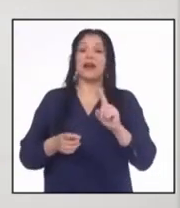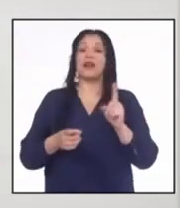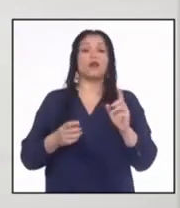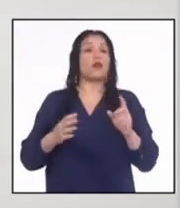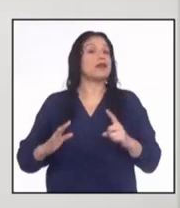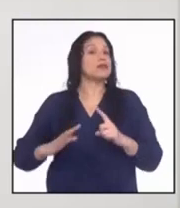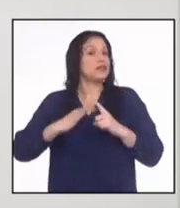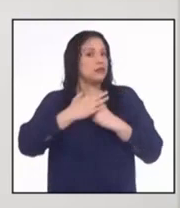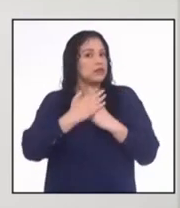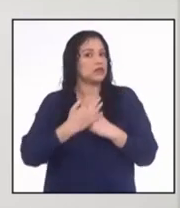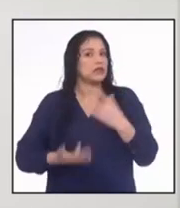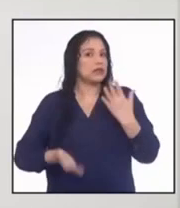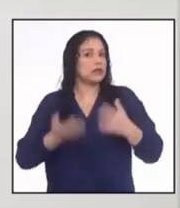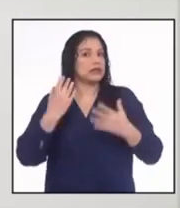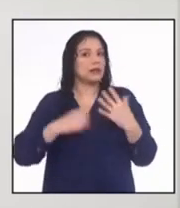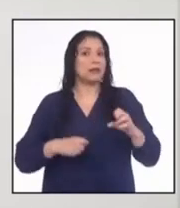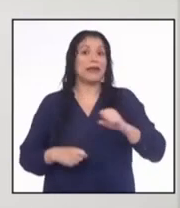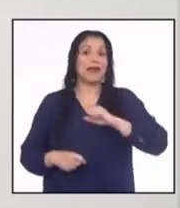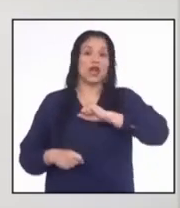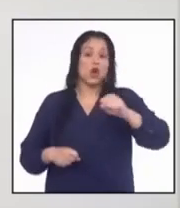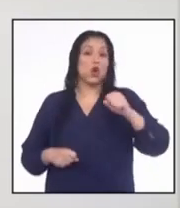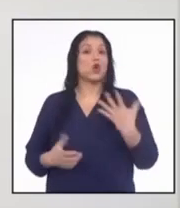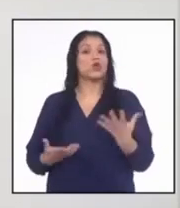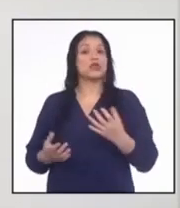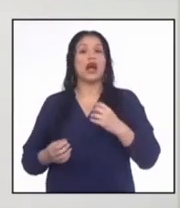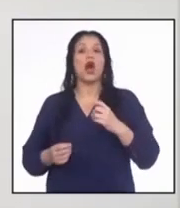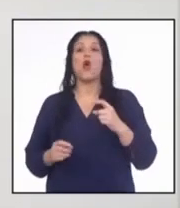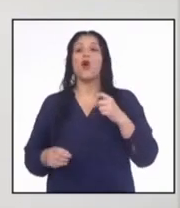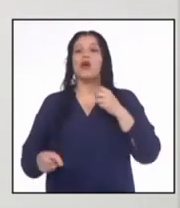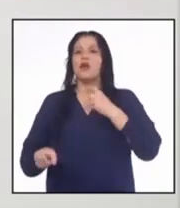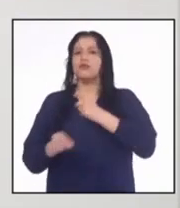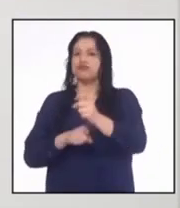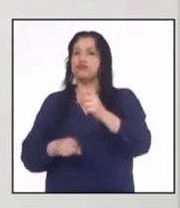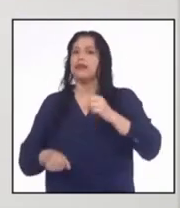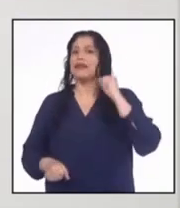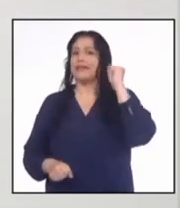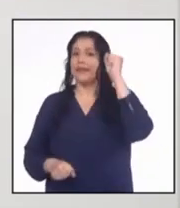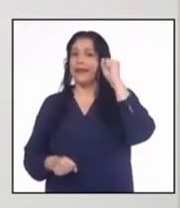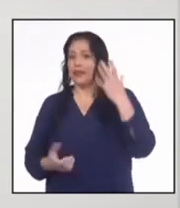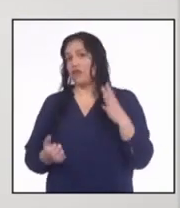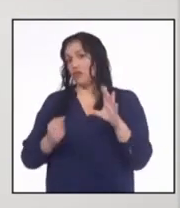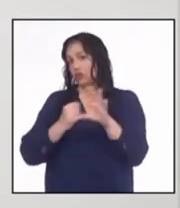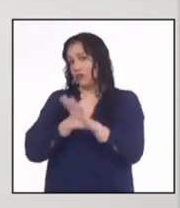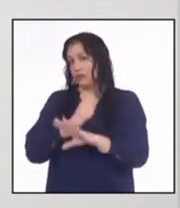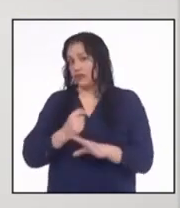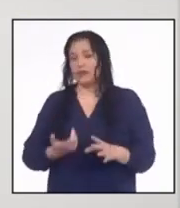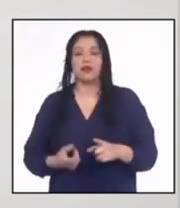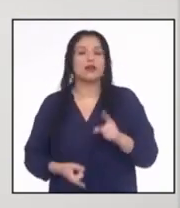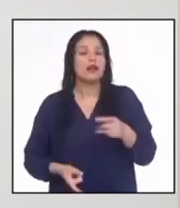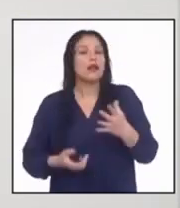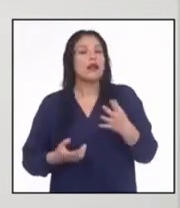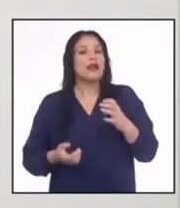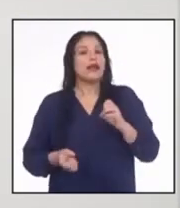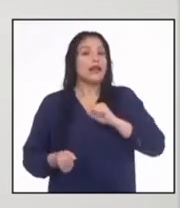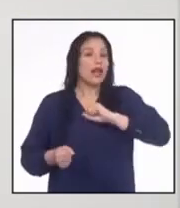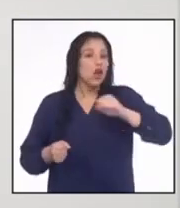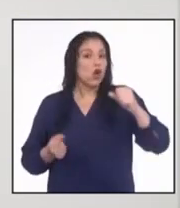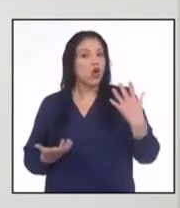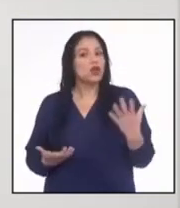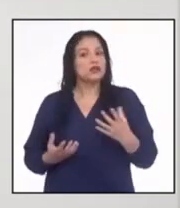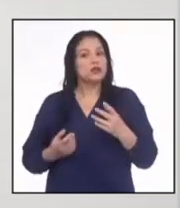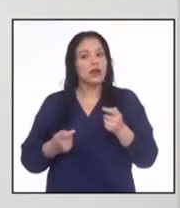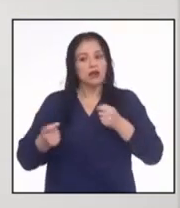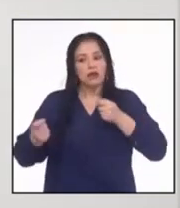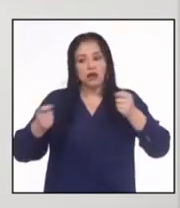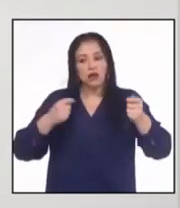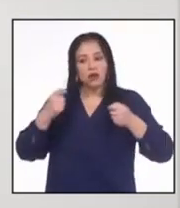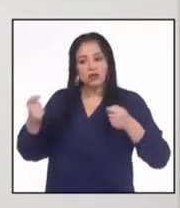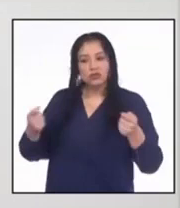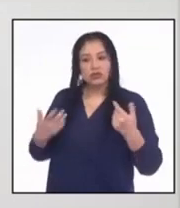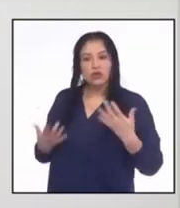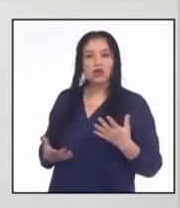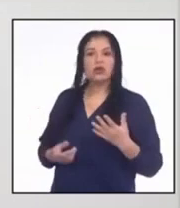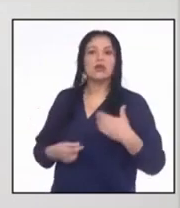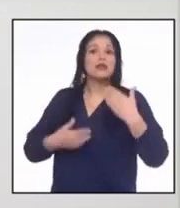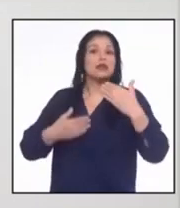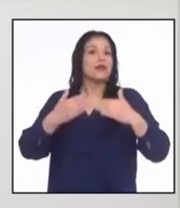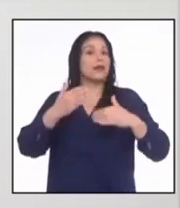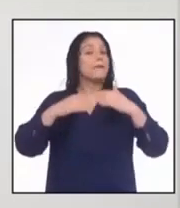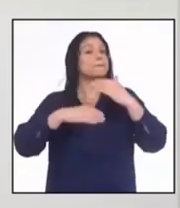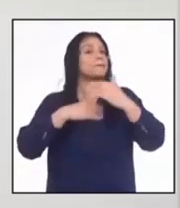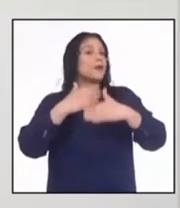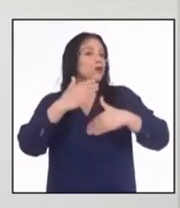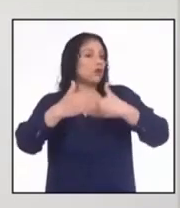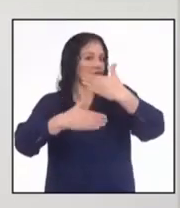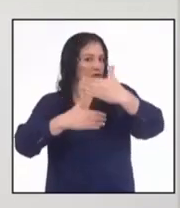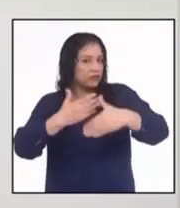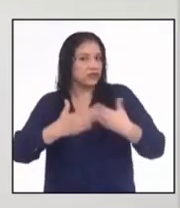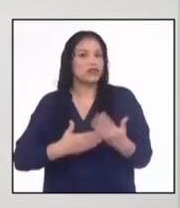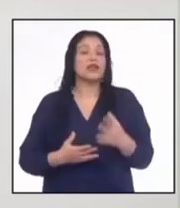situaciones que puedan amenazar o violar derechos fundamentales, afectar a la gobernabilidad y abrir el camino a procesos de